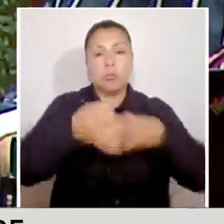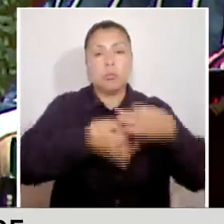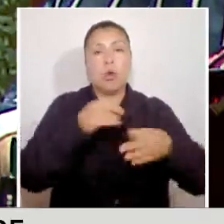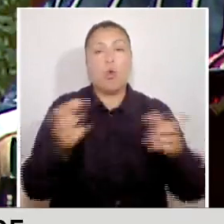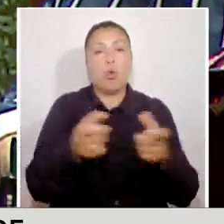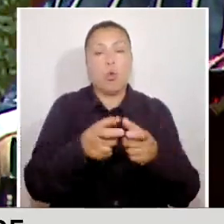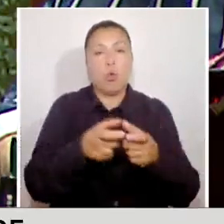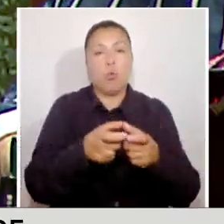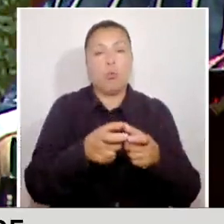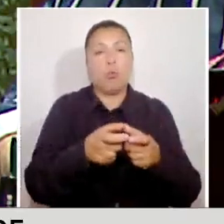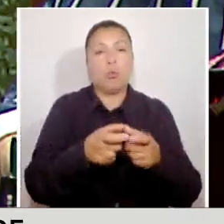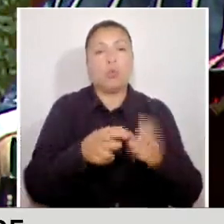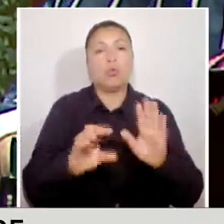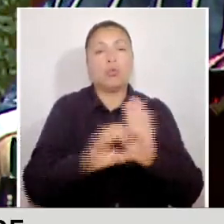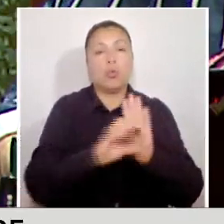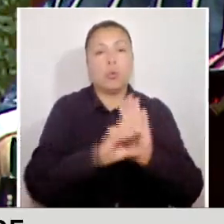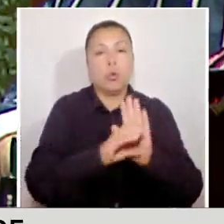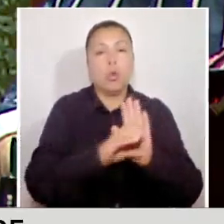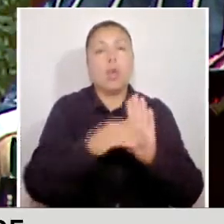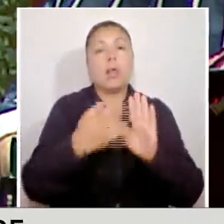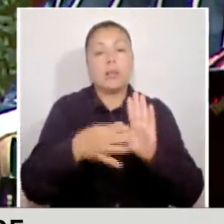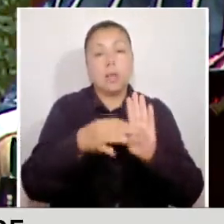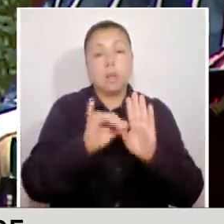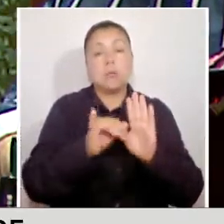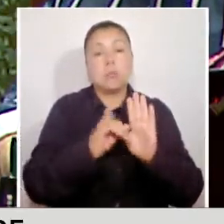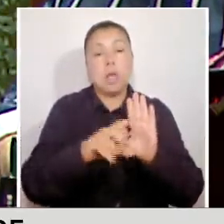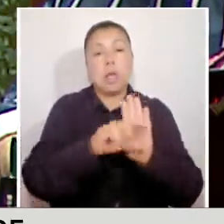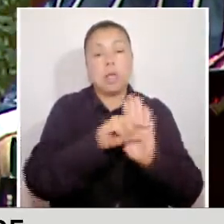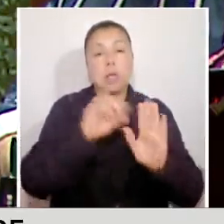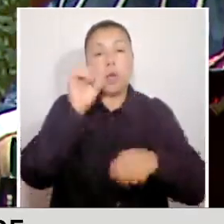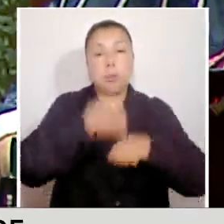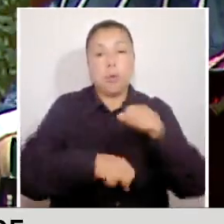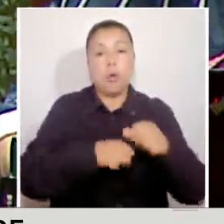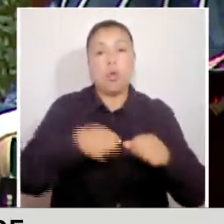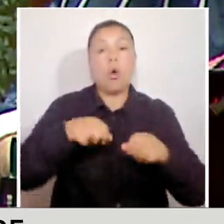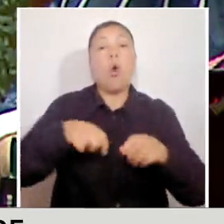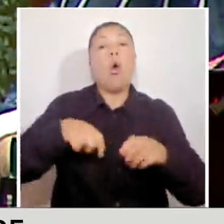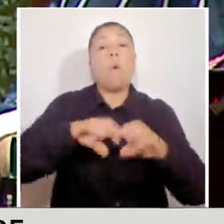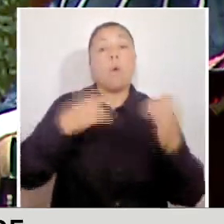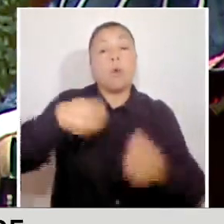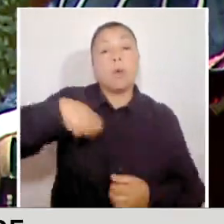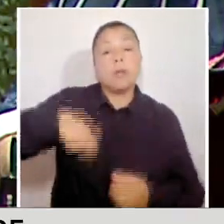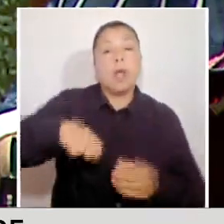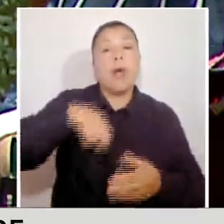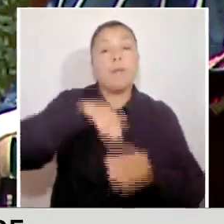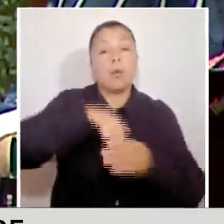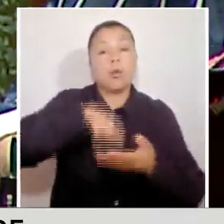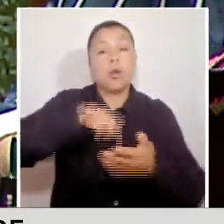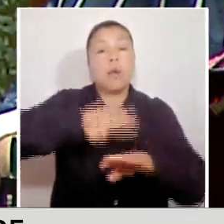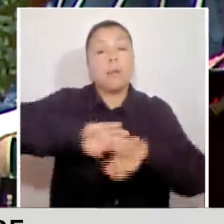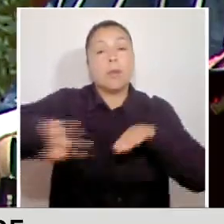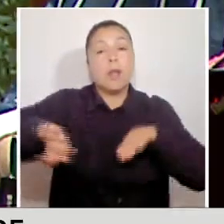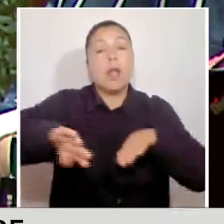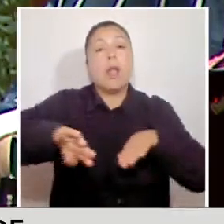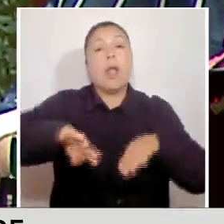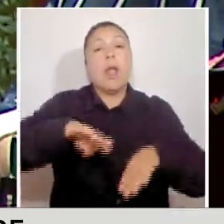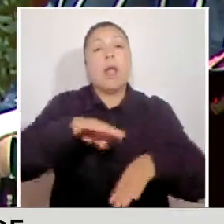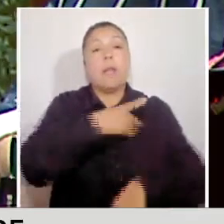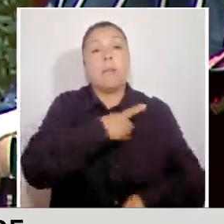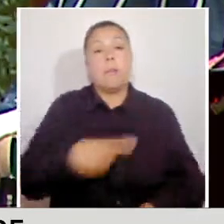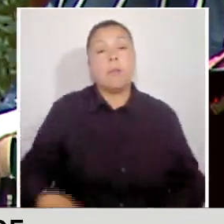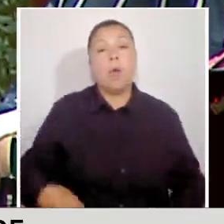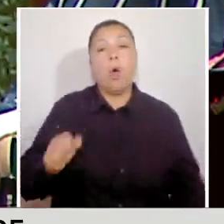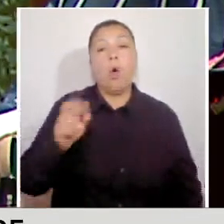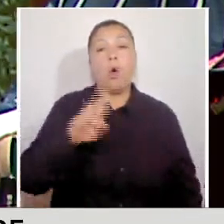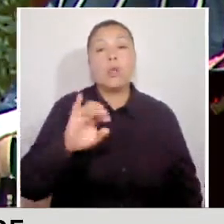constitución que coincide con el texto aprobado por el senado cuya votación separada ha sido solicitada por la diputada macini y por el